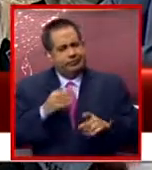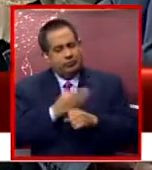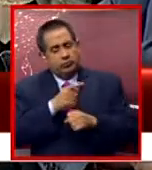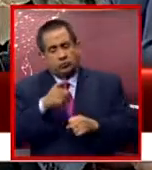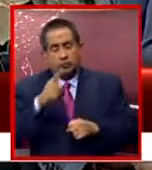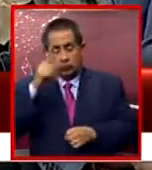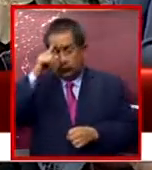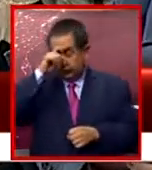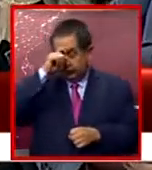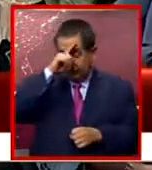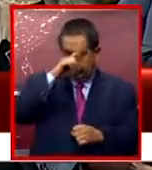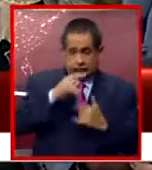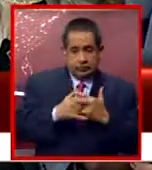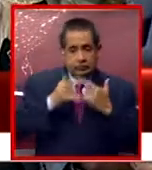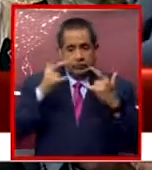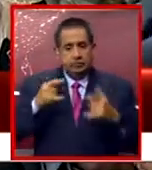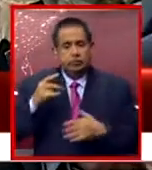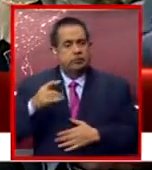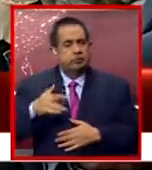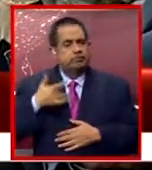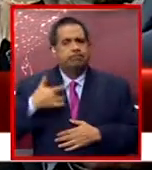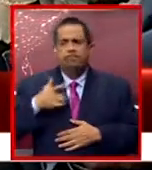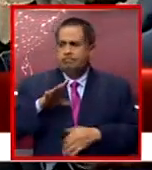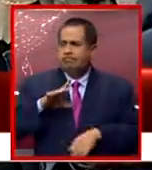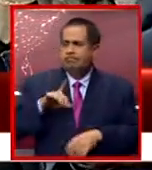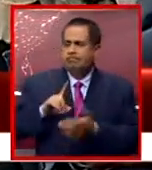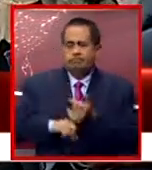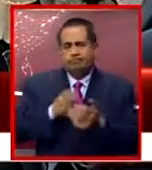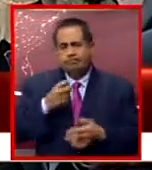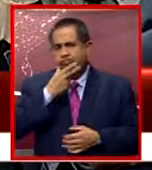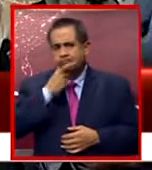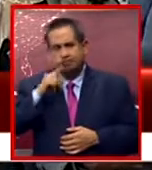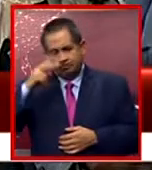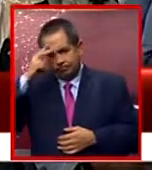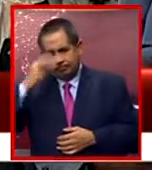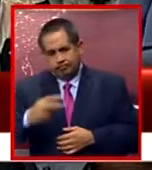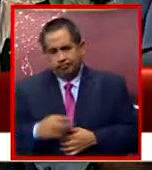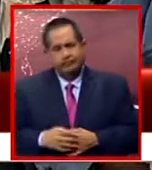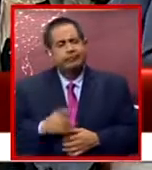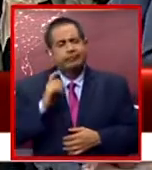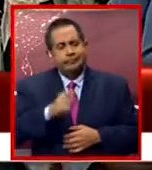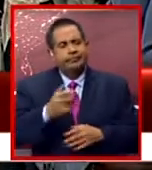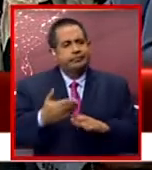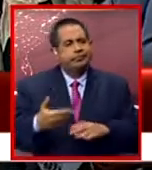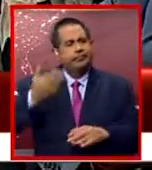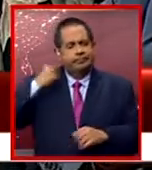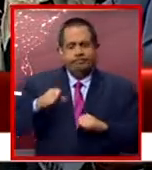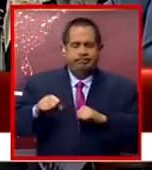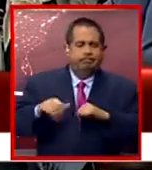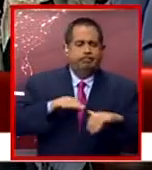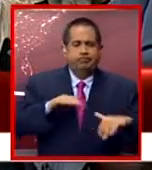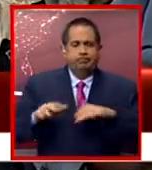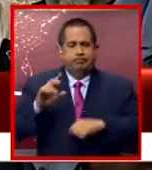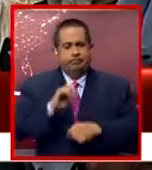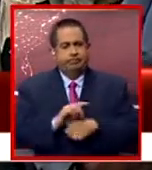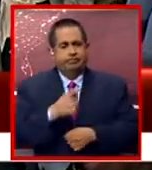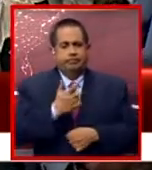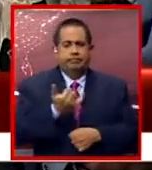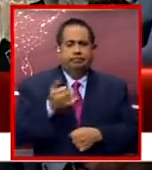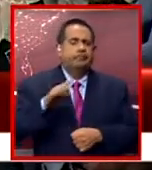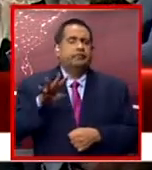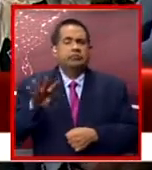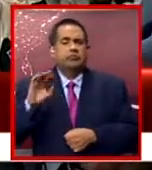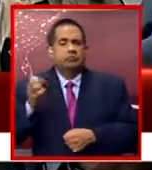dolorosos y difíciles que hemos enfrentado las y los mexicanos, como fueron los sismos del 7 y 19